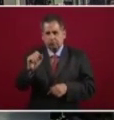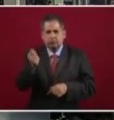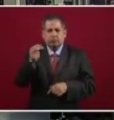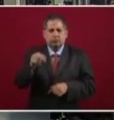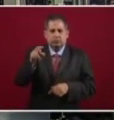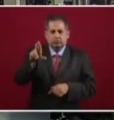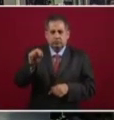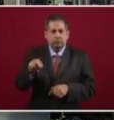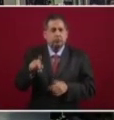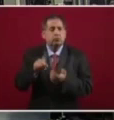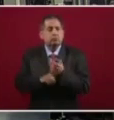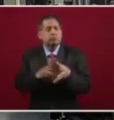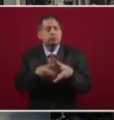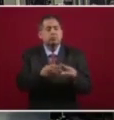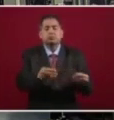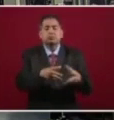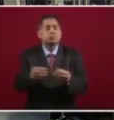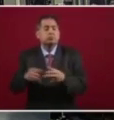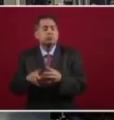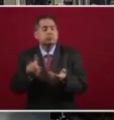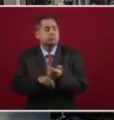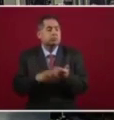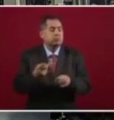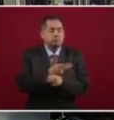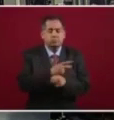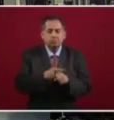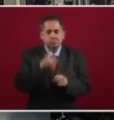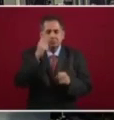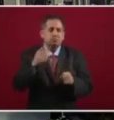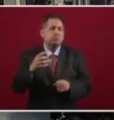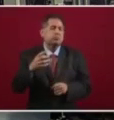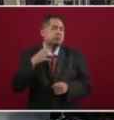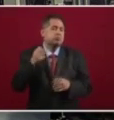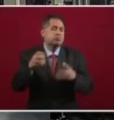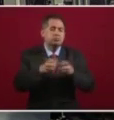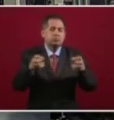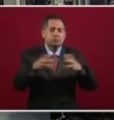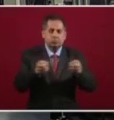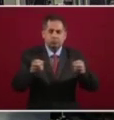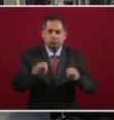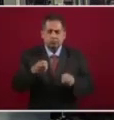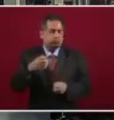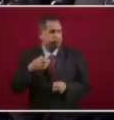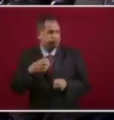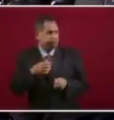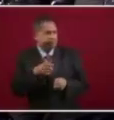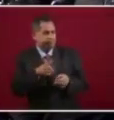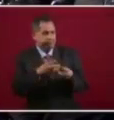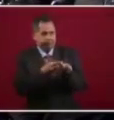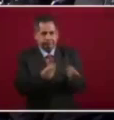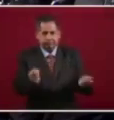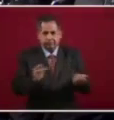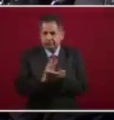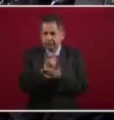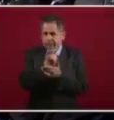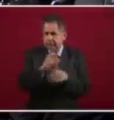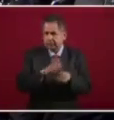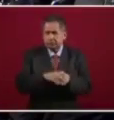Colonias, están desapareciendo prácticamente los despepites de algodón, presidente, porque el precio